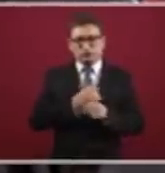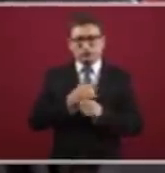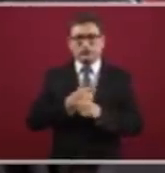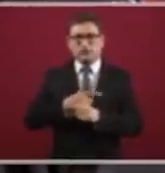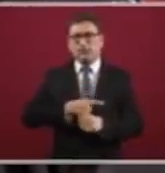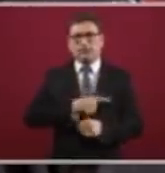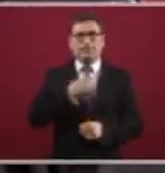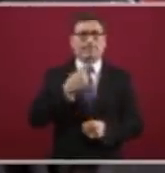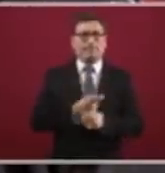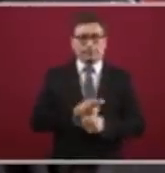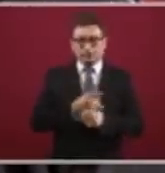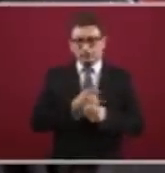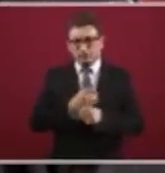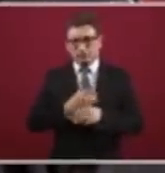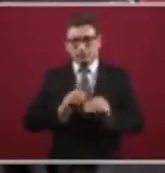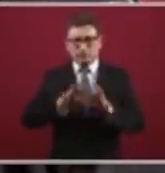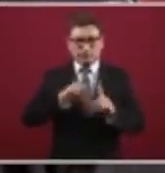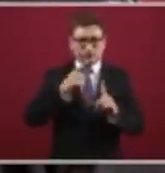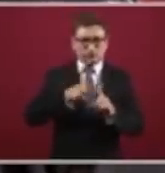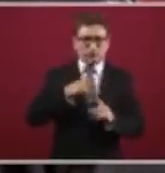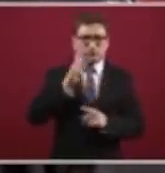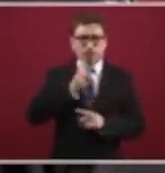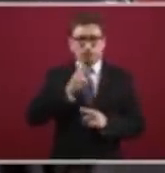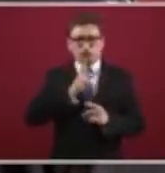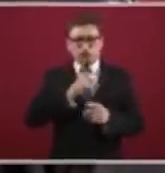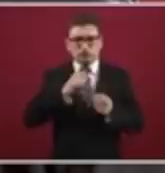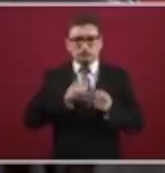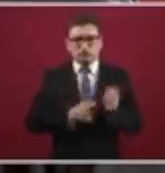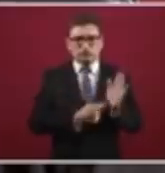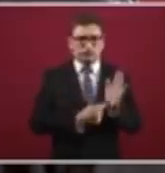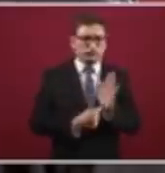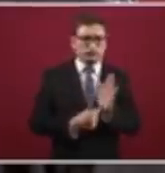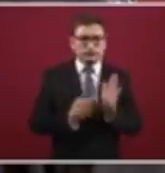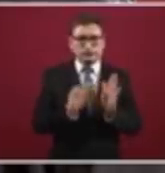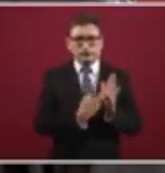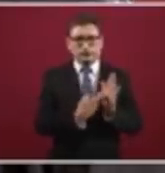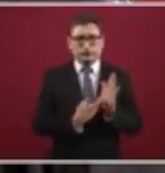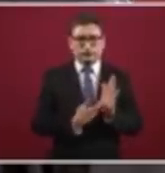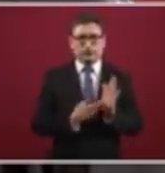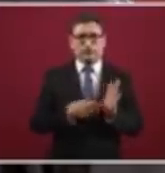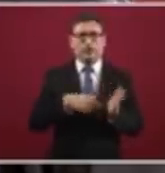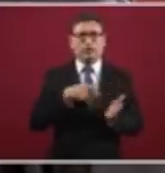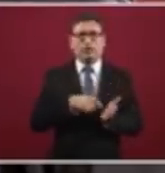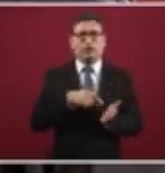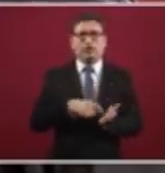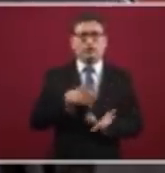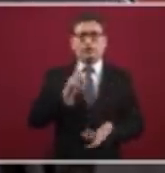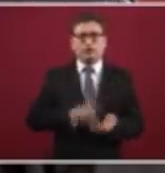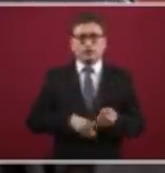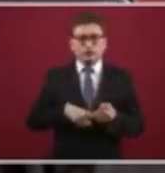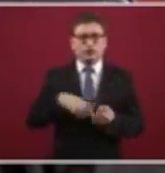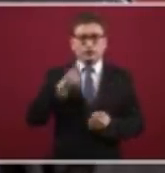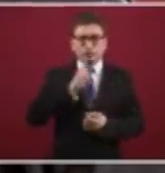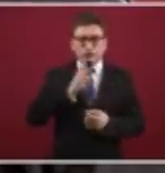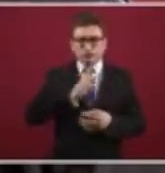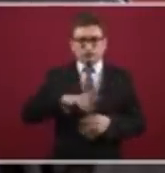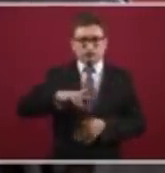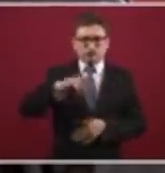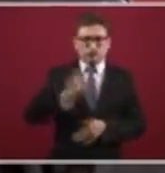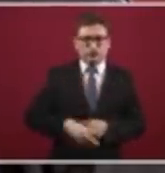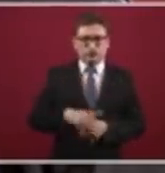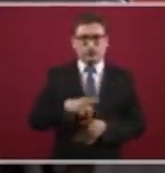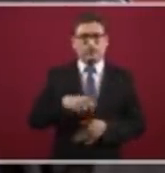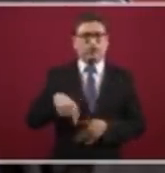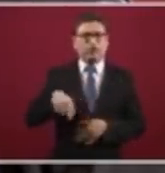plantear una investigación clara objetiva con pruebas sólidas que no estén viciadas ni ilícitas porque eso es lo principal que señala el tribunal